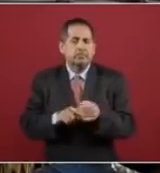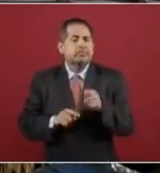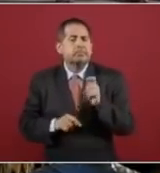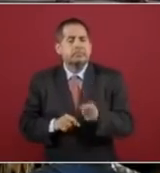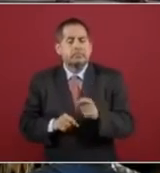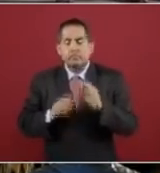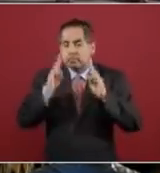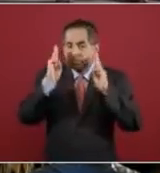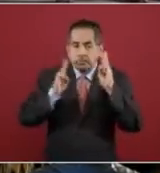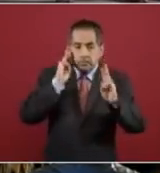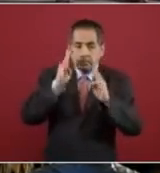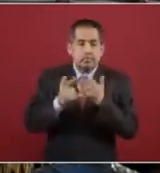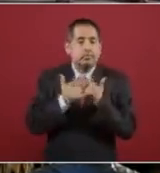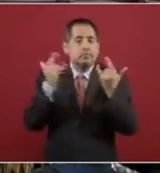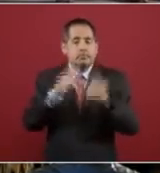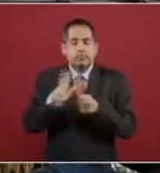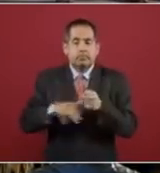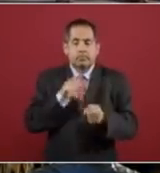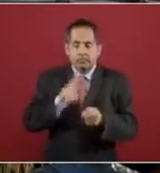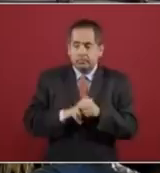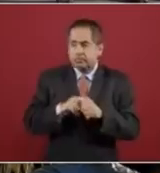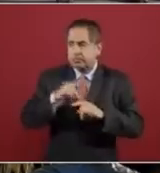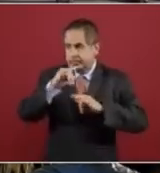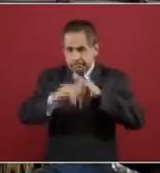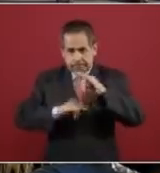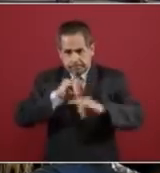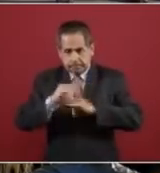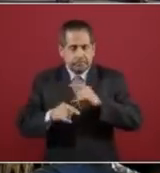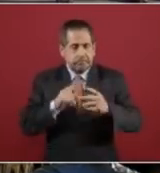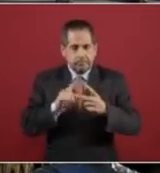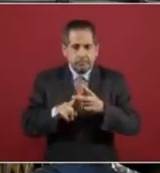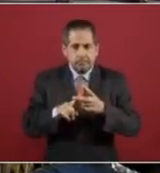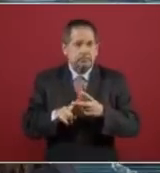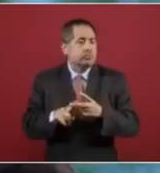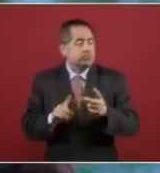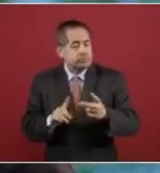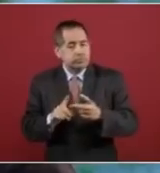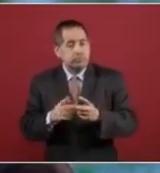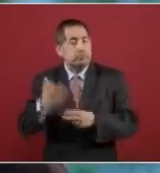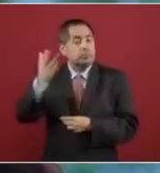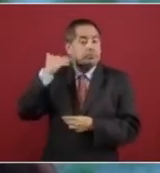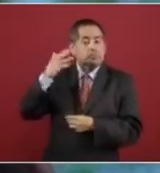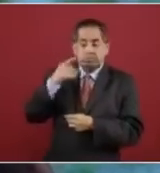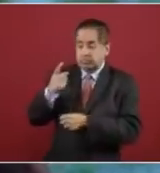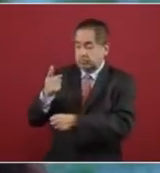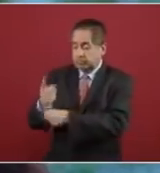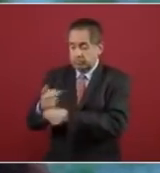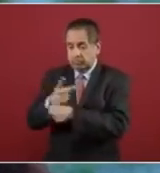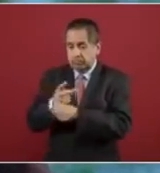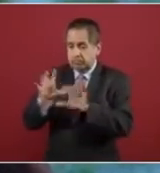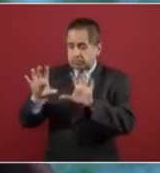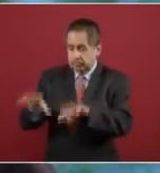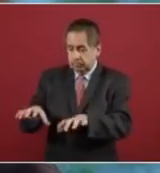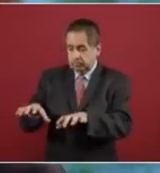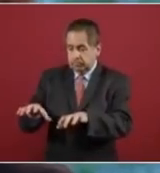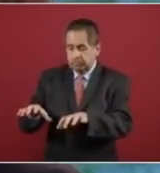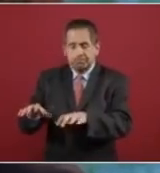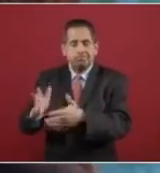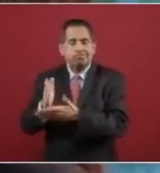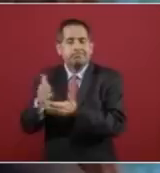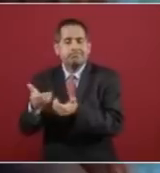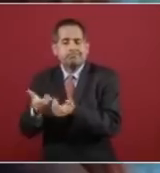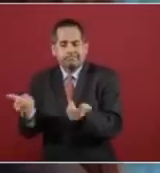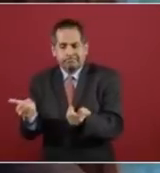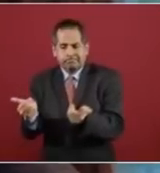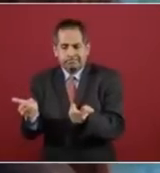el Museo de Historia Natural, donde está la feria. Antes, la primera y la segunda sección tenían una falta de conectividad,